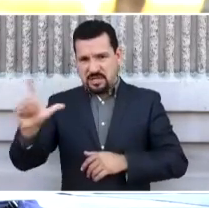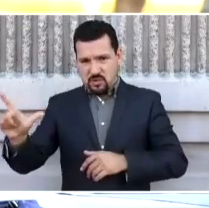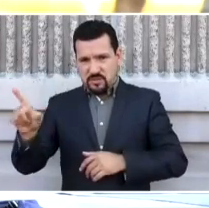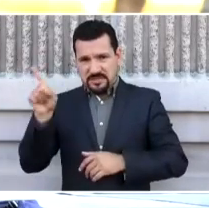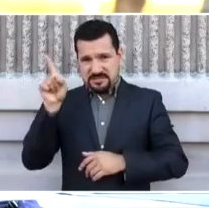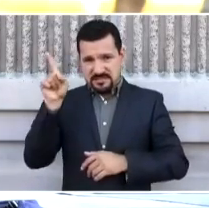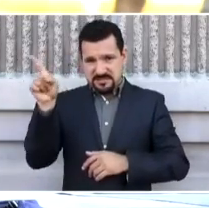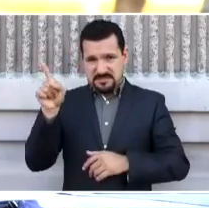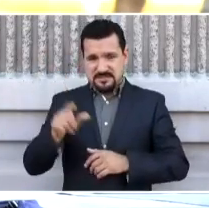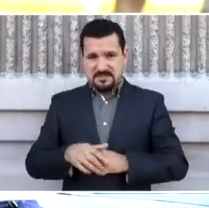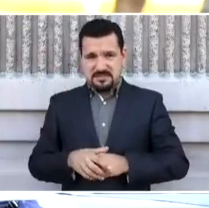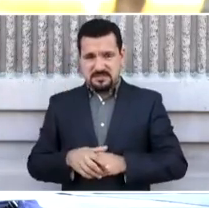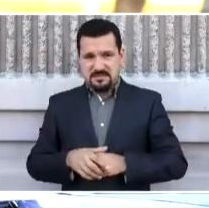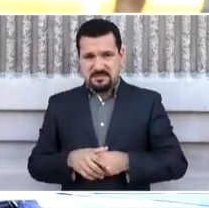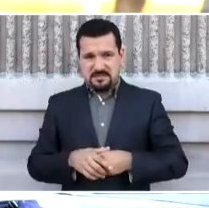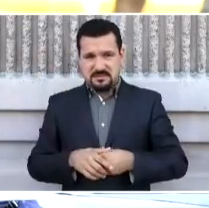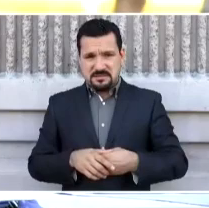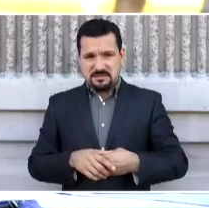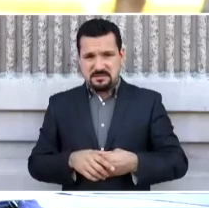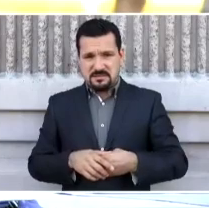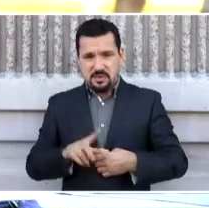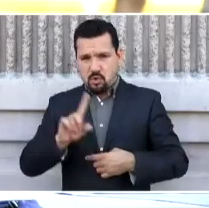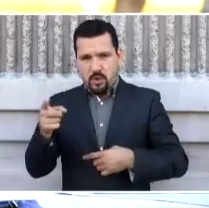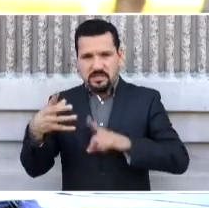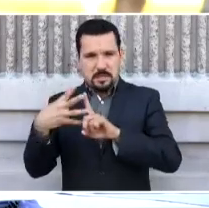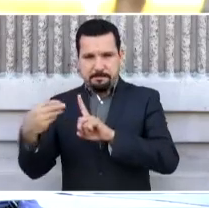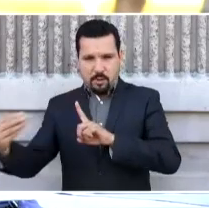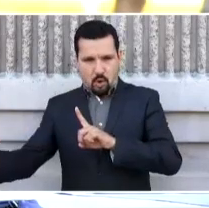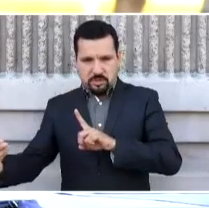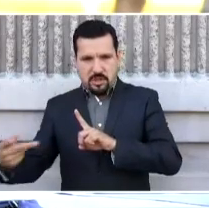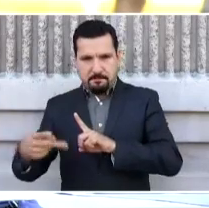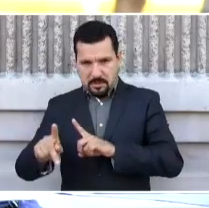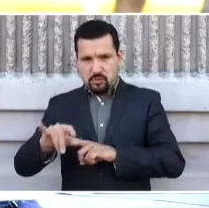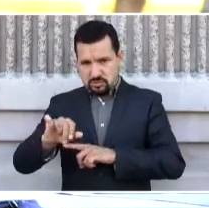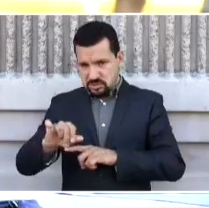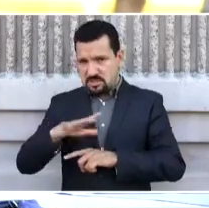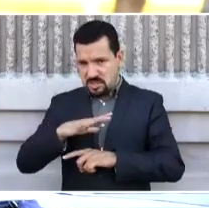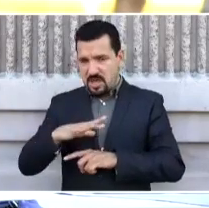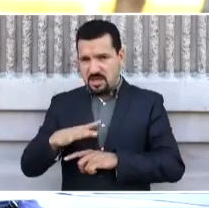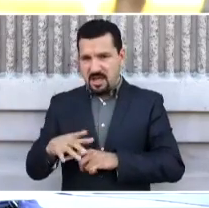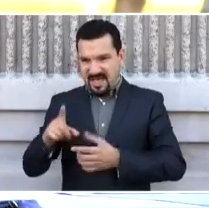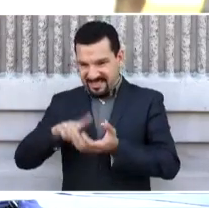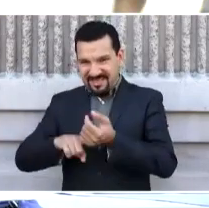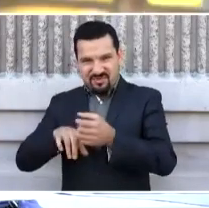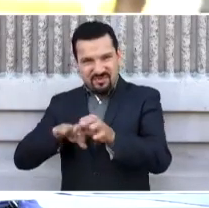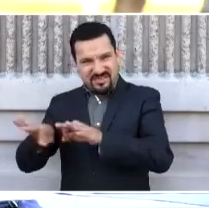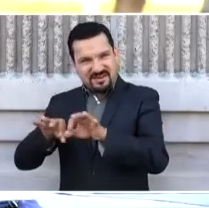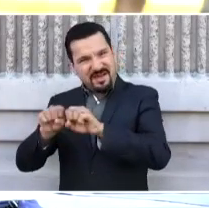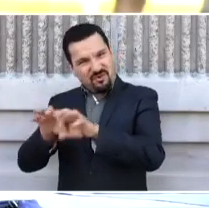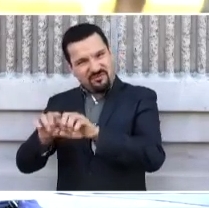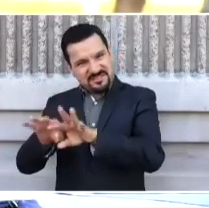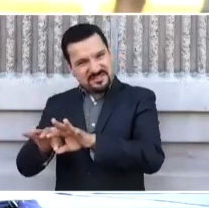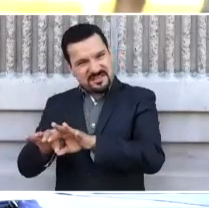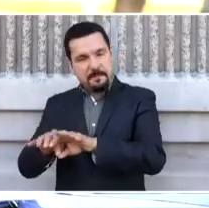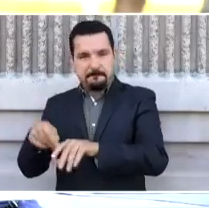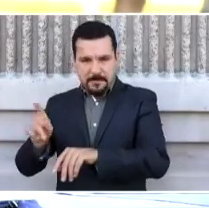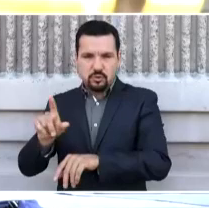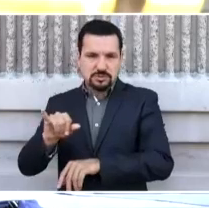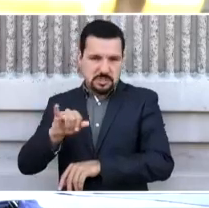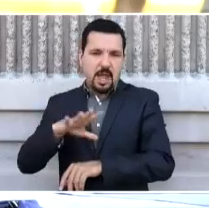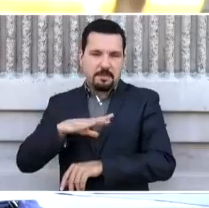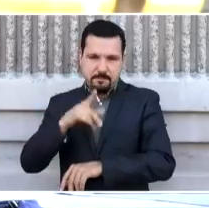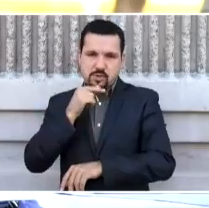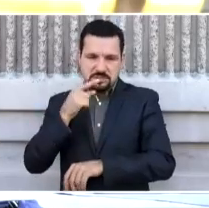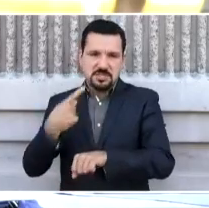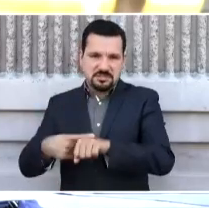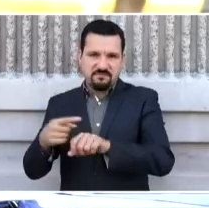Colorado, que no han sido asociados a brotes dentro de la corporación, que esto es la diferencia de lo que estoy hablando. Puede haber